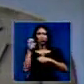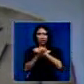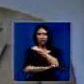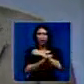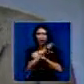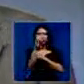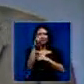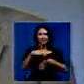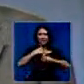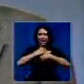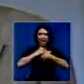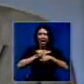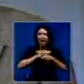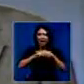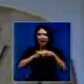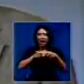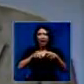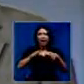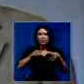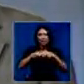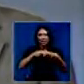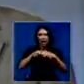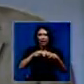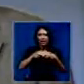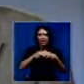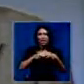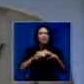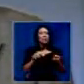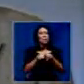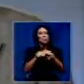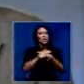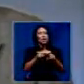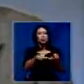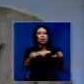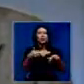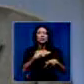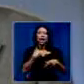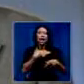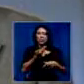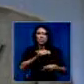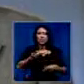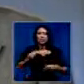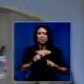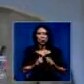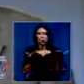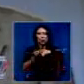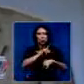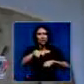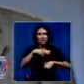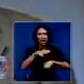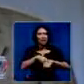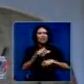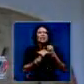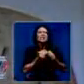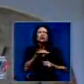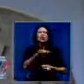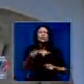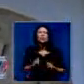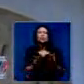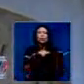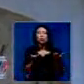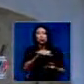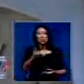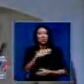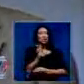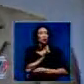privados, inclusive en aquellos casos donde hay bienes públicos nacionales de por medio. ¿Qué son los bienes públicos? Los bienes de todos nosotros.